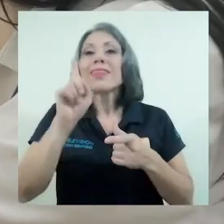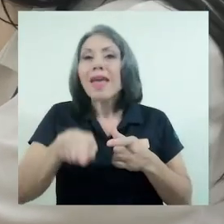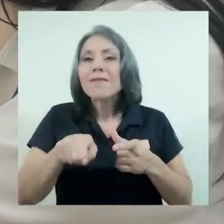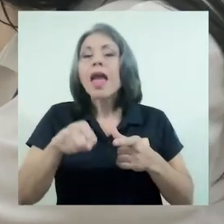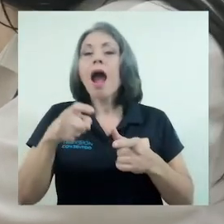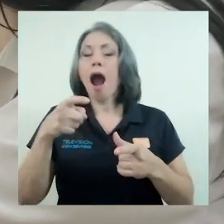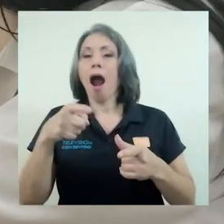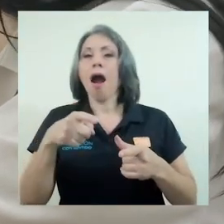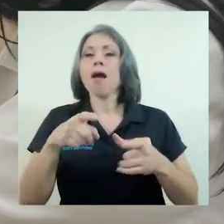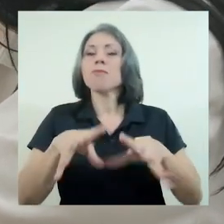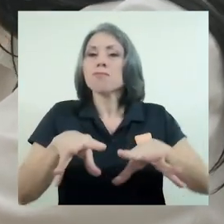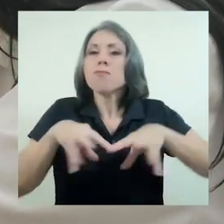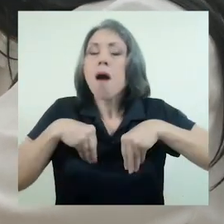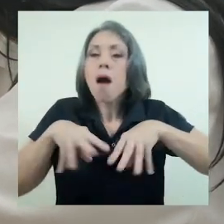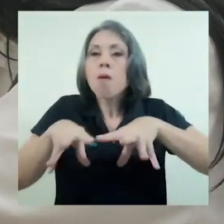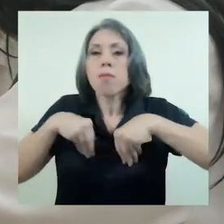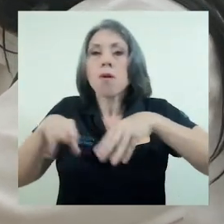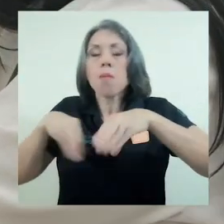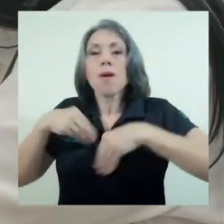alguien